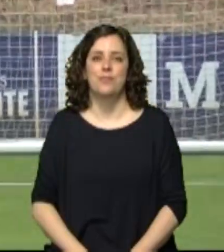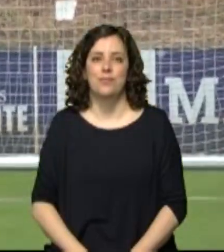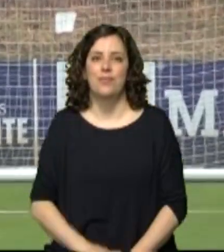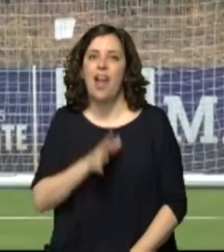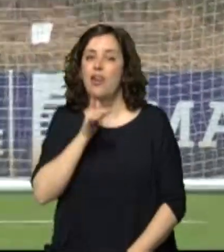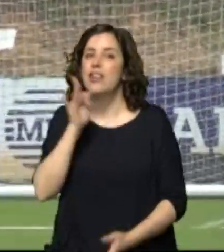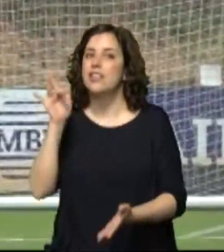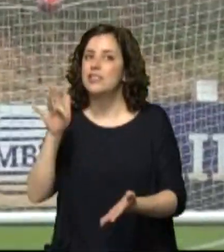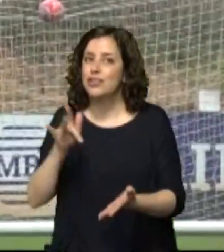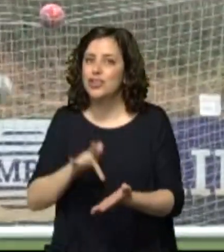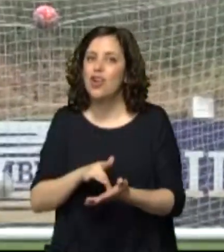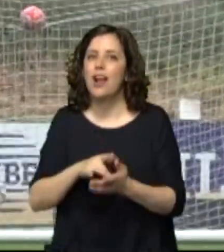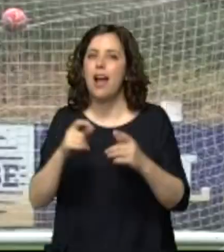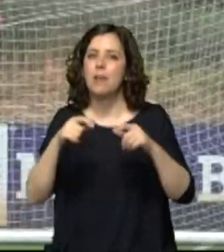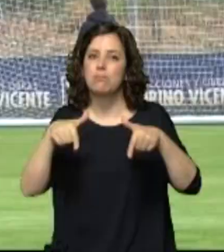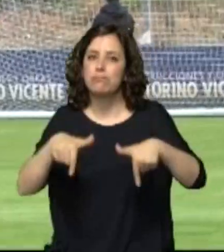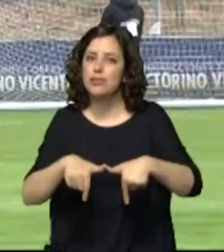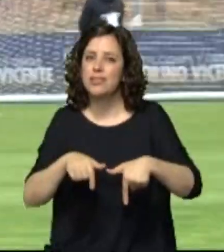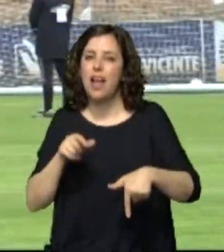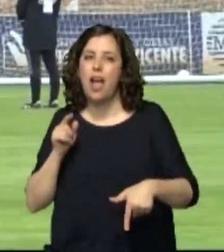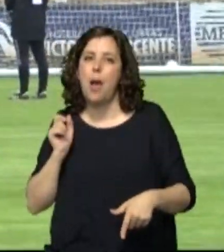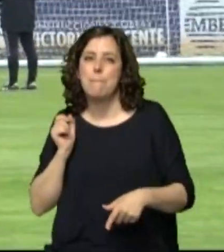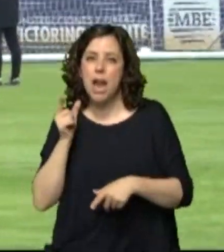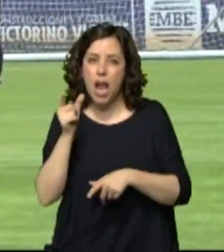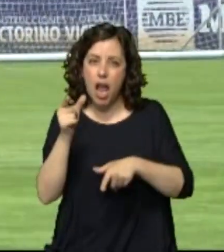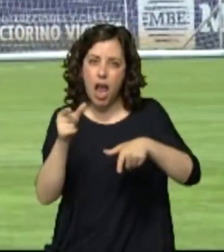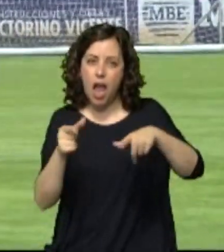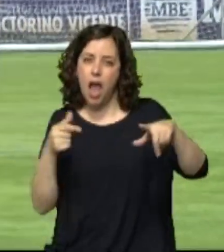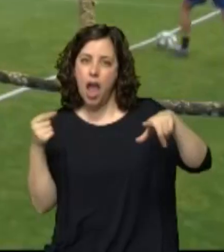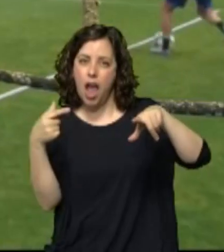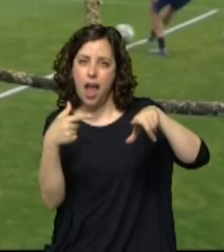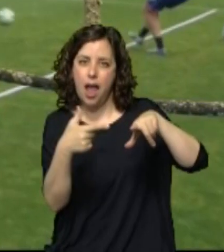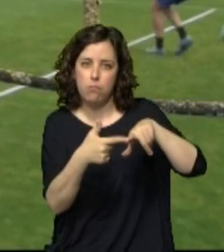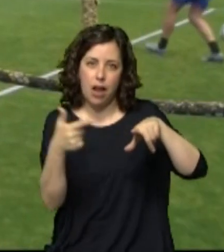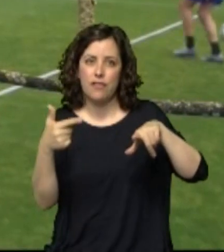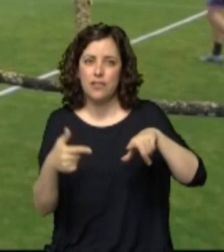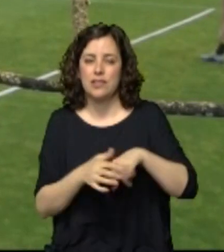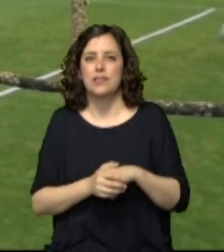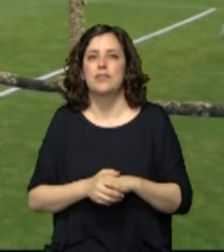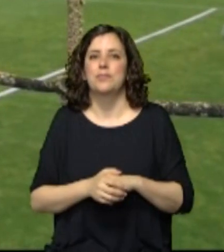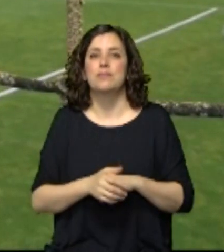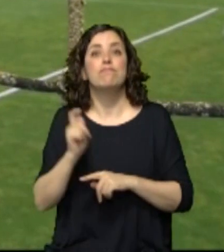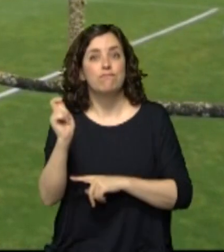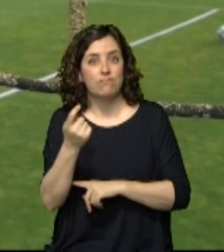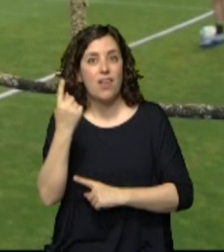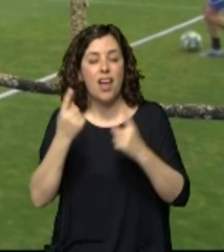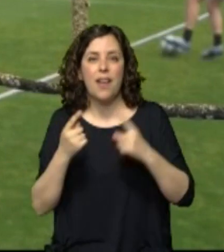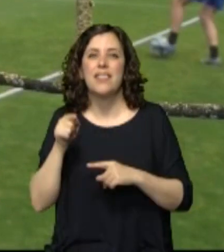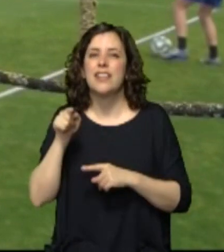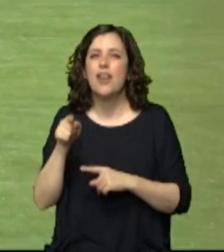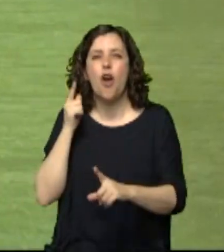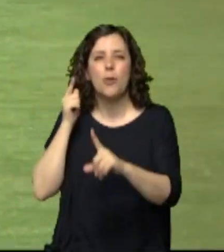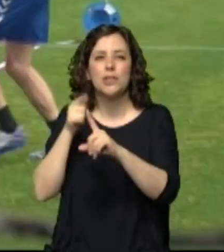Turno para Brasanac apuntando al larguero. Quien sí lo conseguía era Rubén García. Este último ejercicio de Vidal era más un